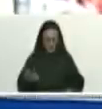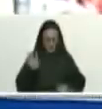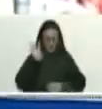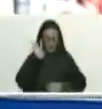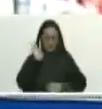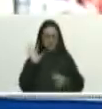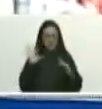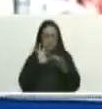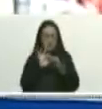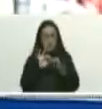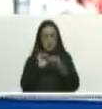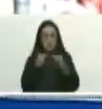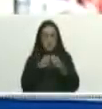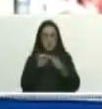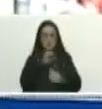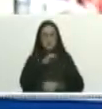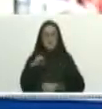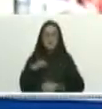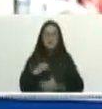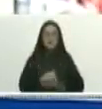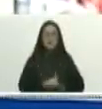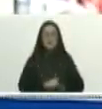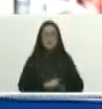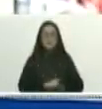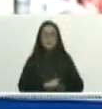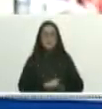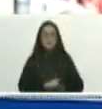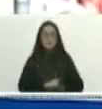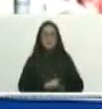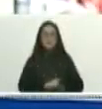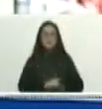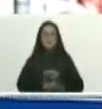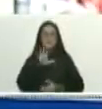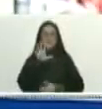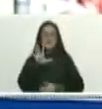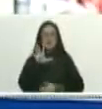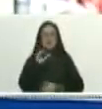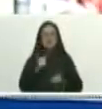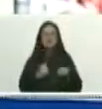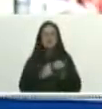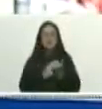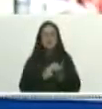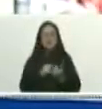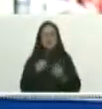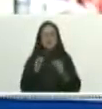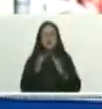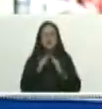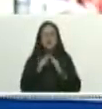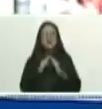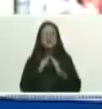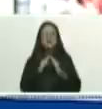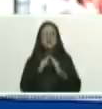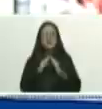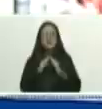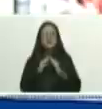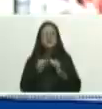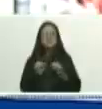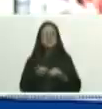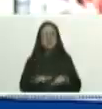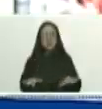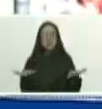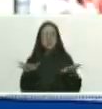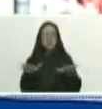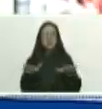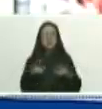concreción de alianzas con el sector privado. 5, impulsar el sector vivienda al mercado de valores.